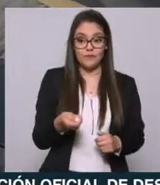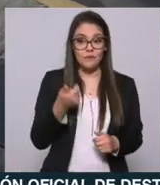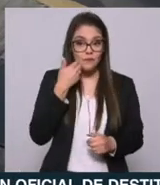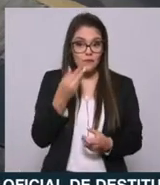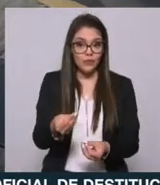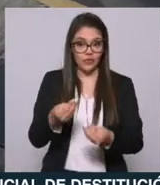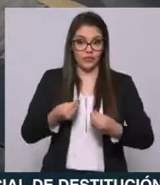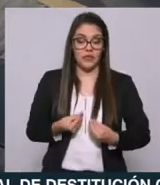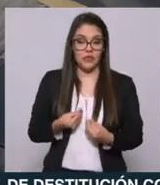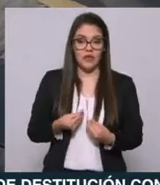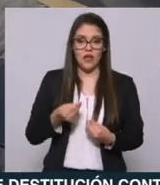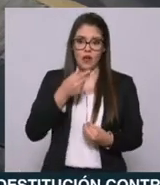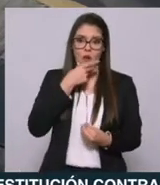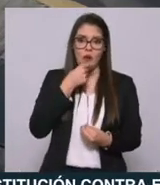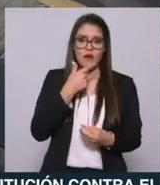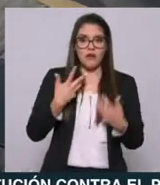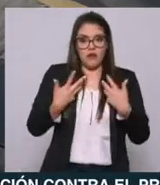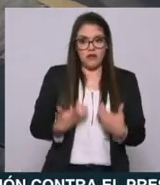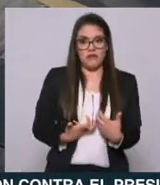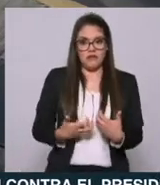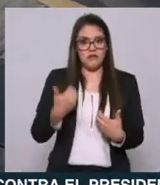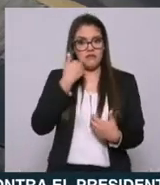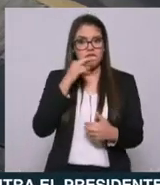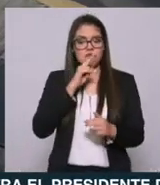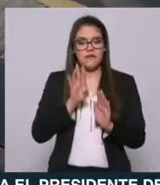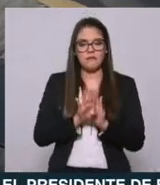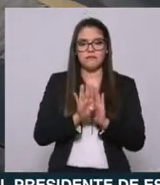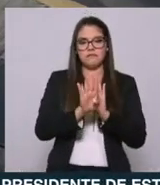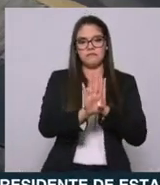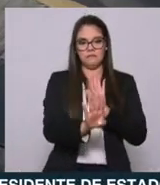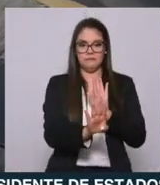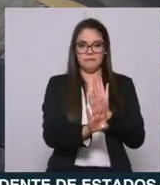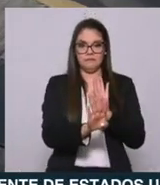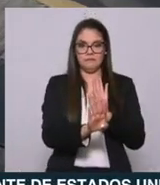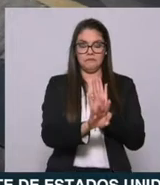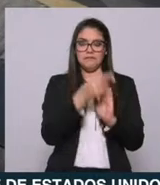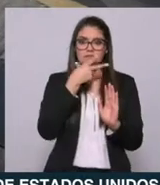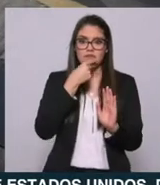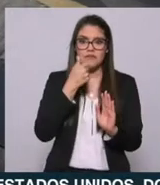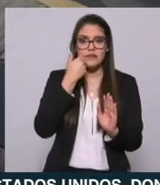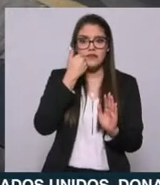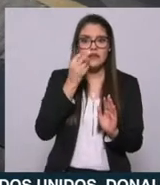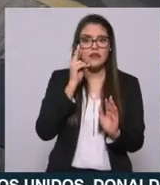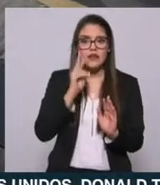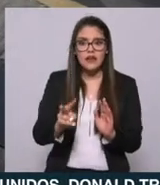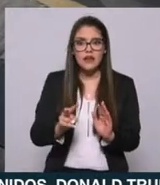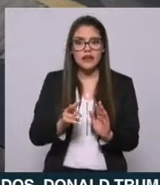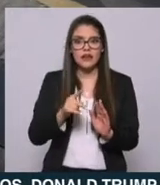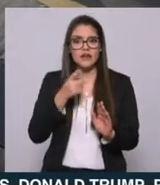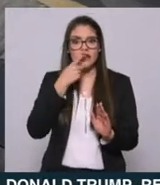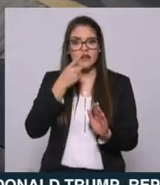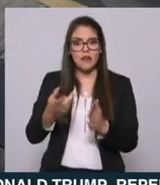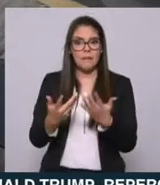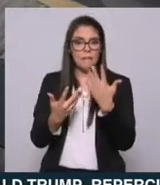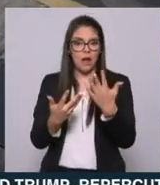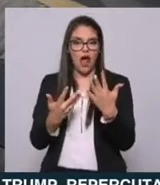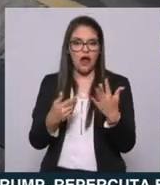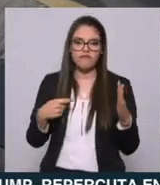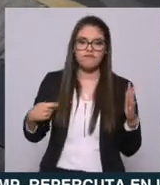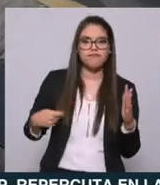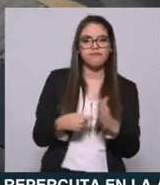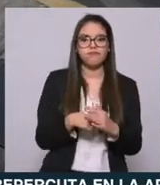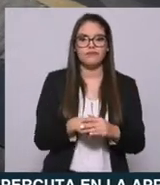intimidarlo, por lo que el joven se asustó e intentó alejarse. Durante la acción, su mano salió lastimada con el cuchillo que el atacante